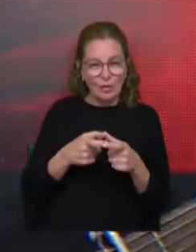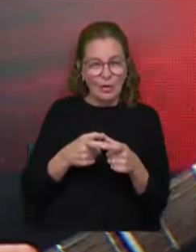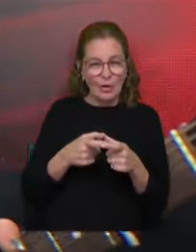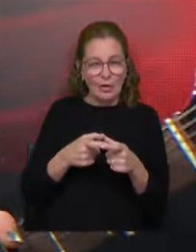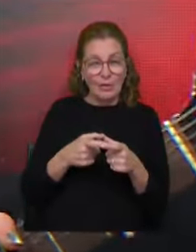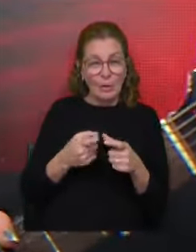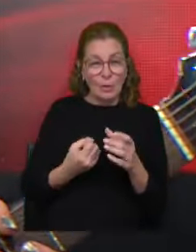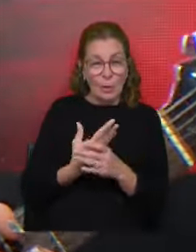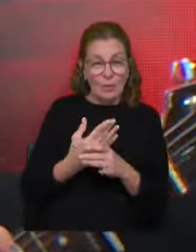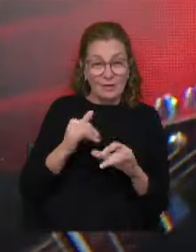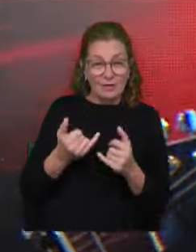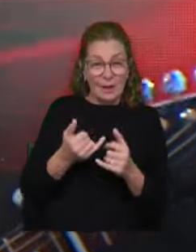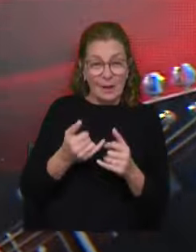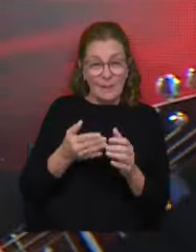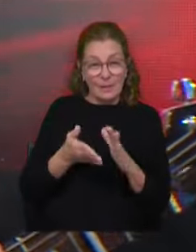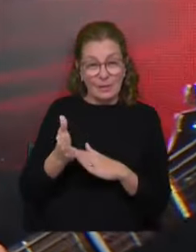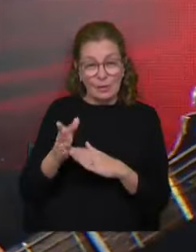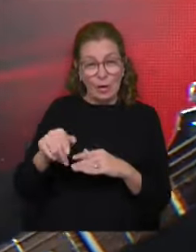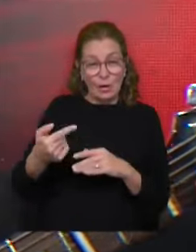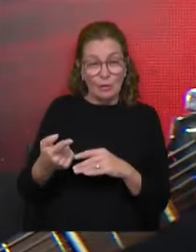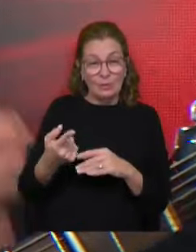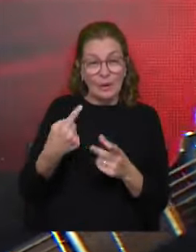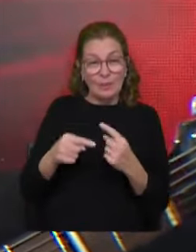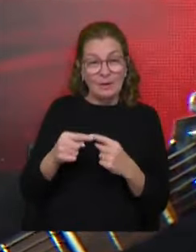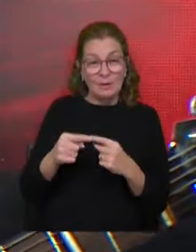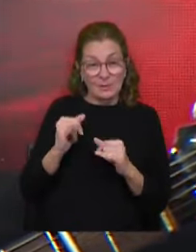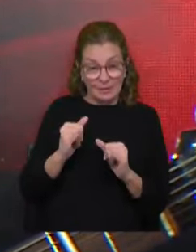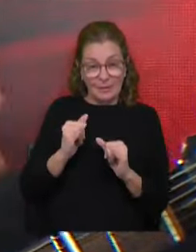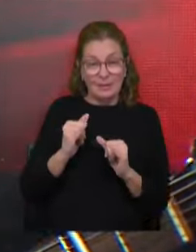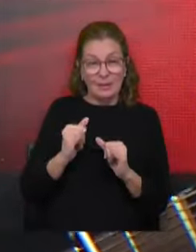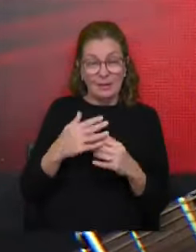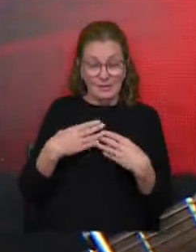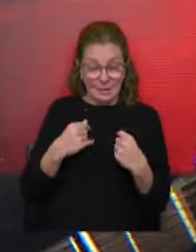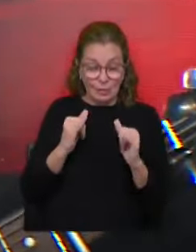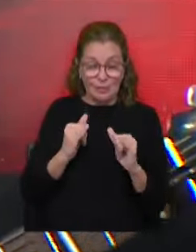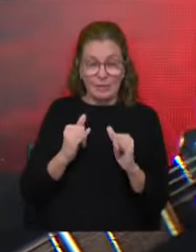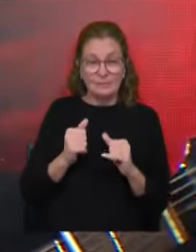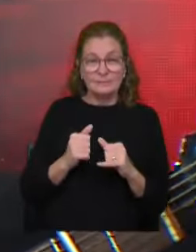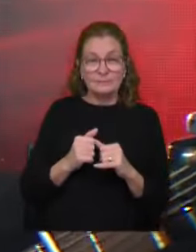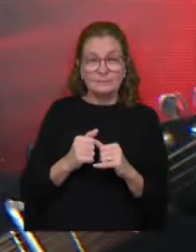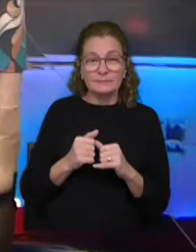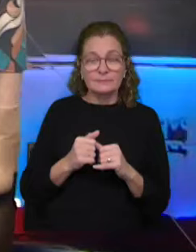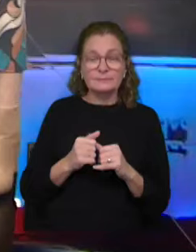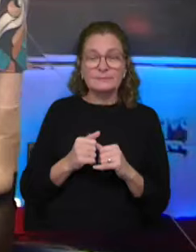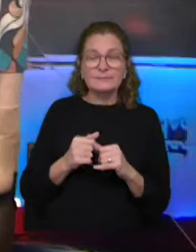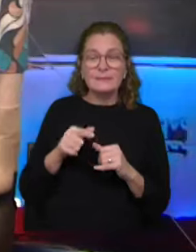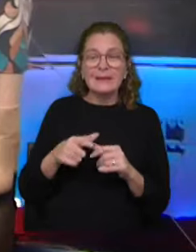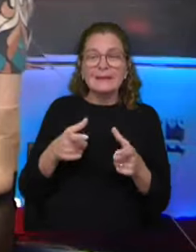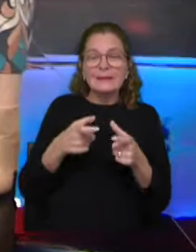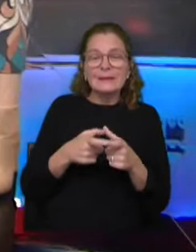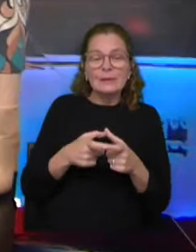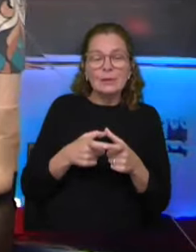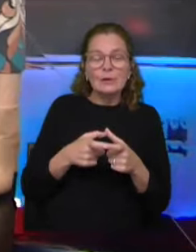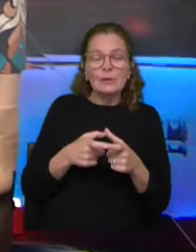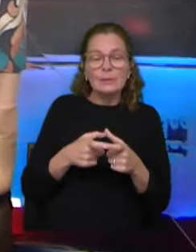por sacar uno y ya estás medio en otra. Pero sí, siento que reagarré. Por otro lado. Porque en este disco,